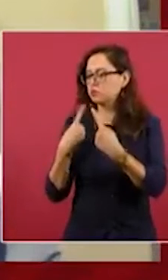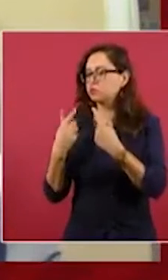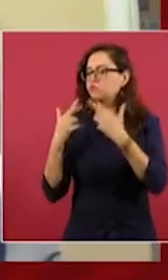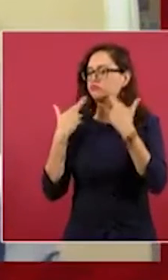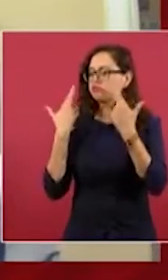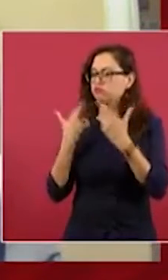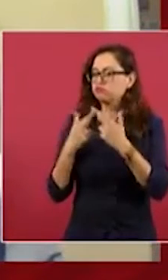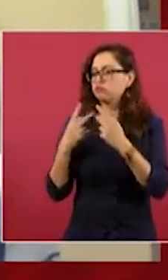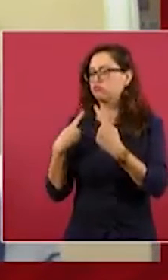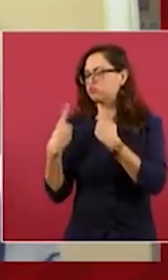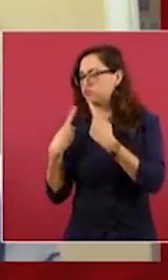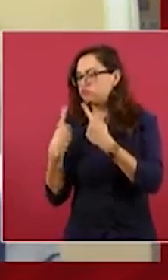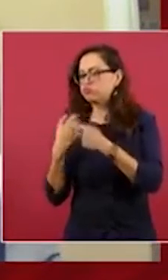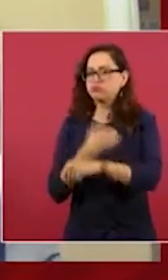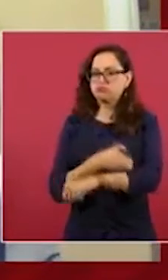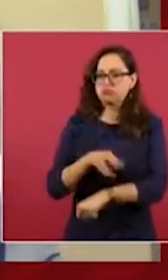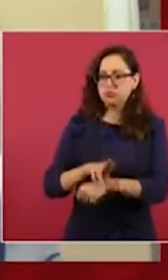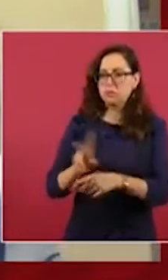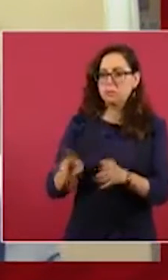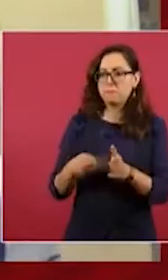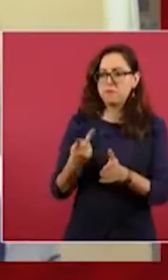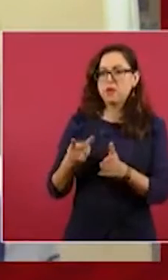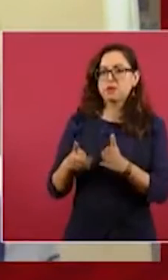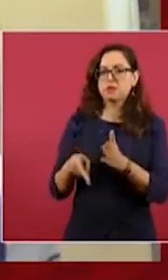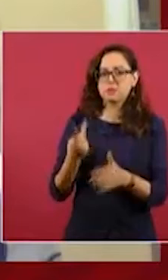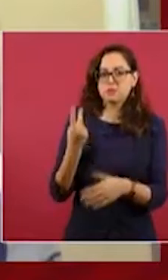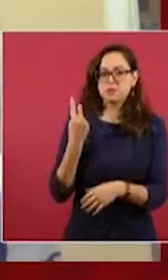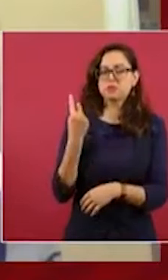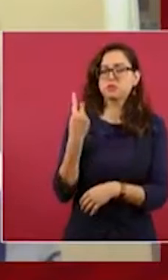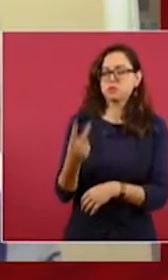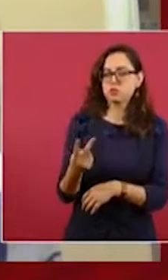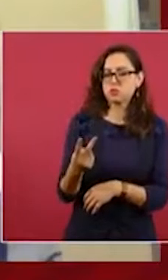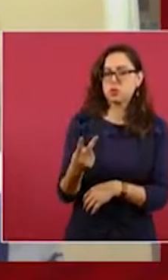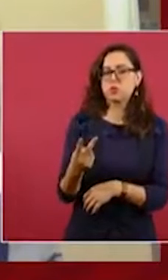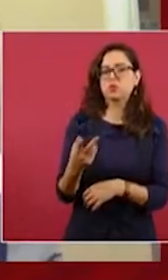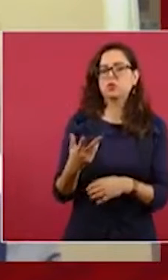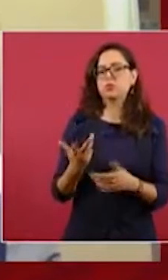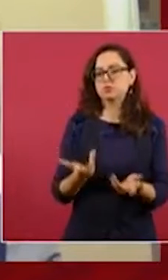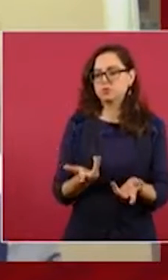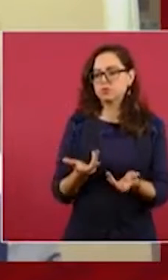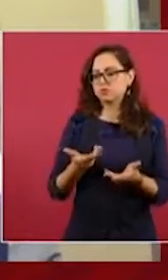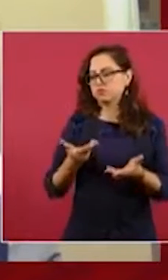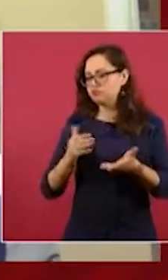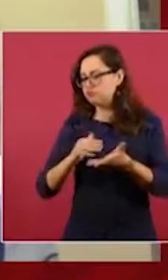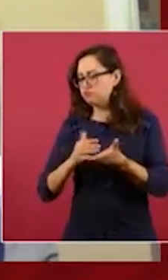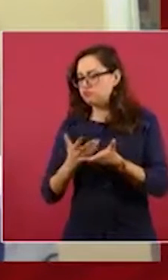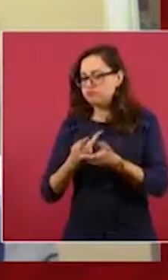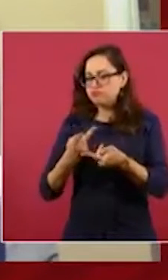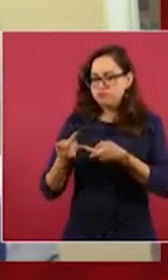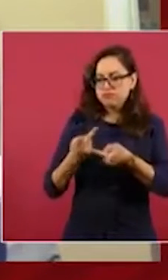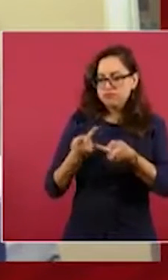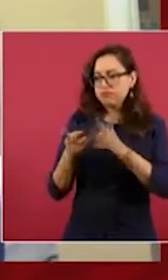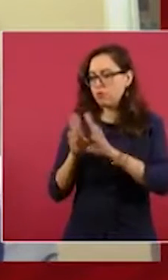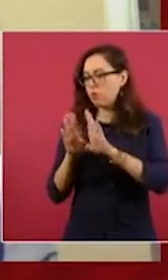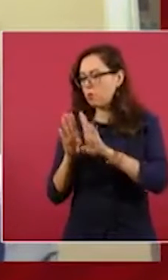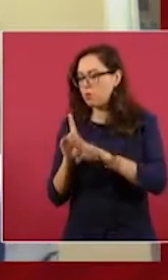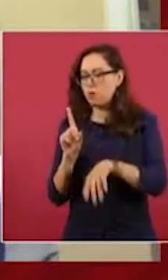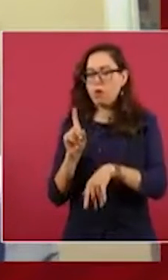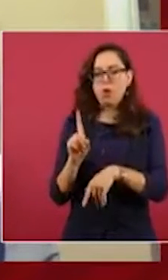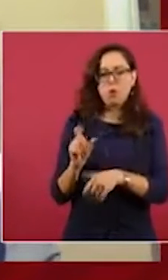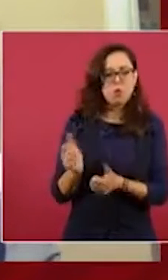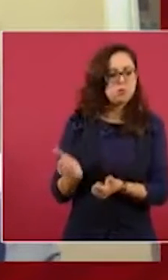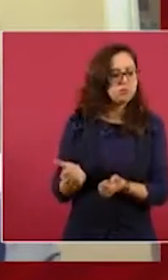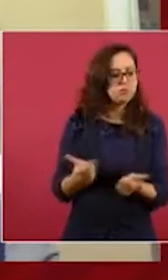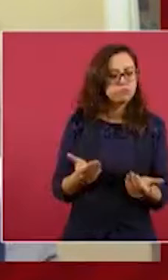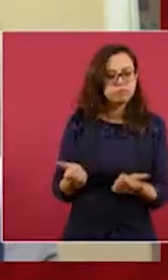reuniones de coordinación que realizamos para poder determinar estrategias para el bombeo,